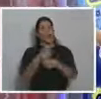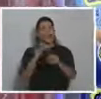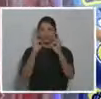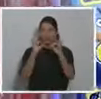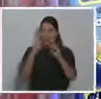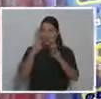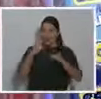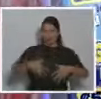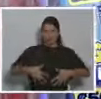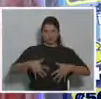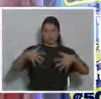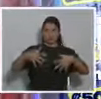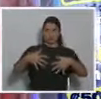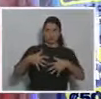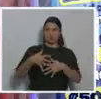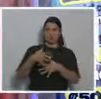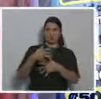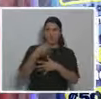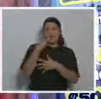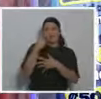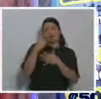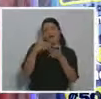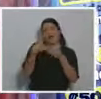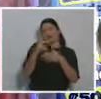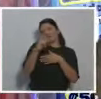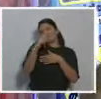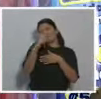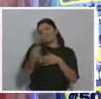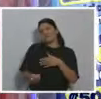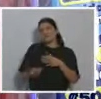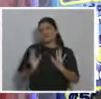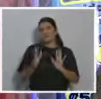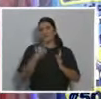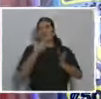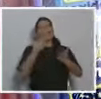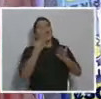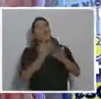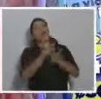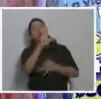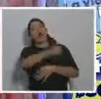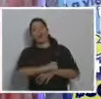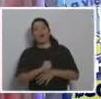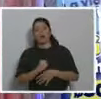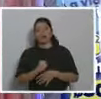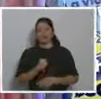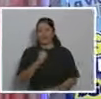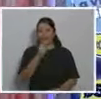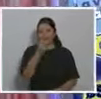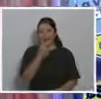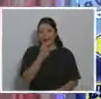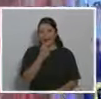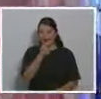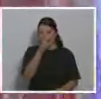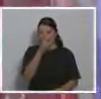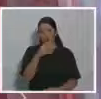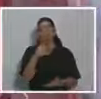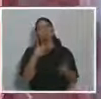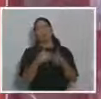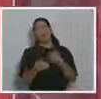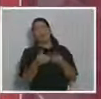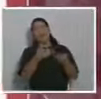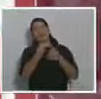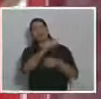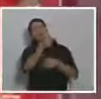Arriba. Muy bien. No, muy bien, vean. Allá, véalo, ya está pegado. Este, ya se iba a caer. Qué dicha que lo agarró qué apenas. Barbaridad. Lo agarró apenas